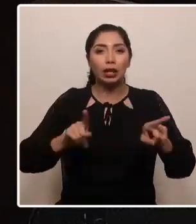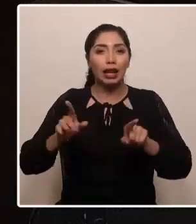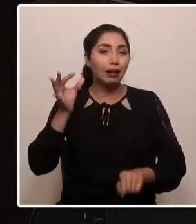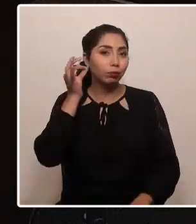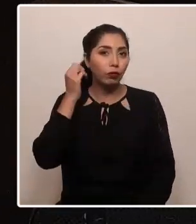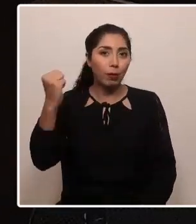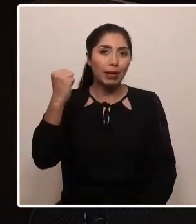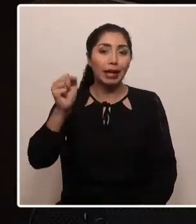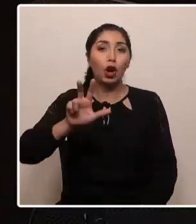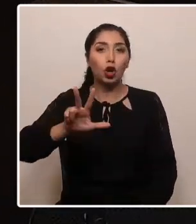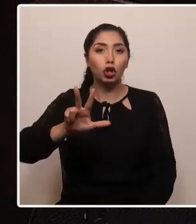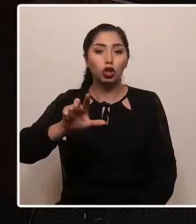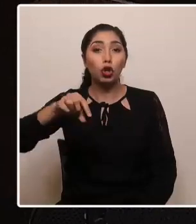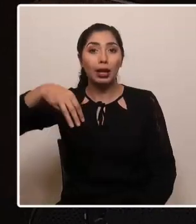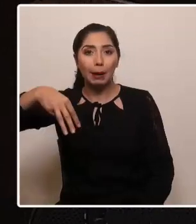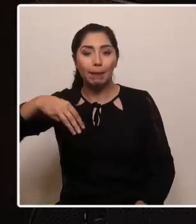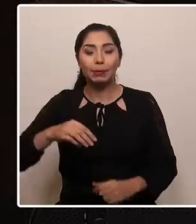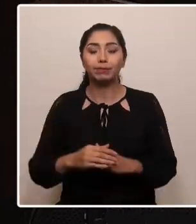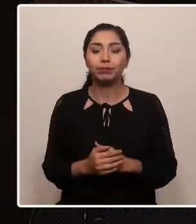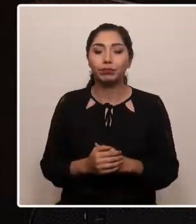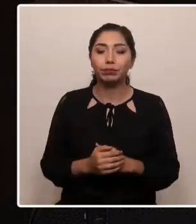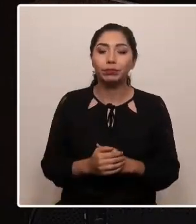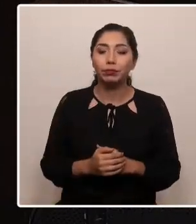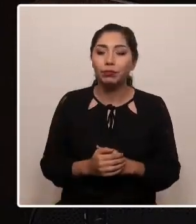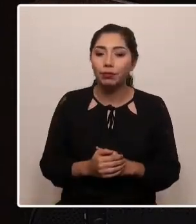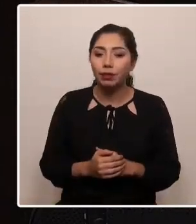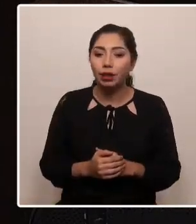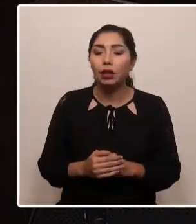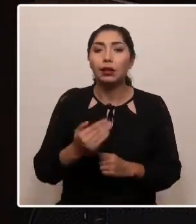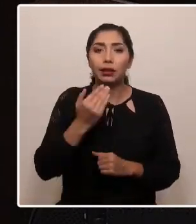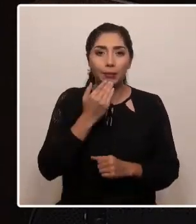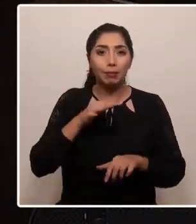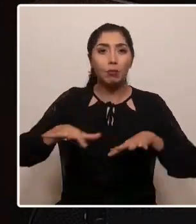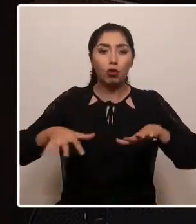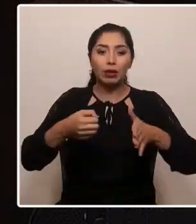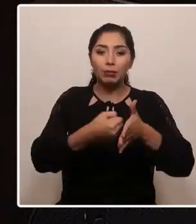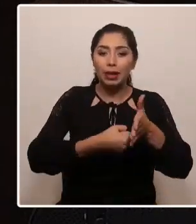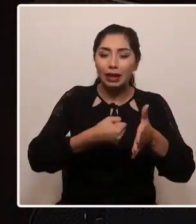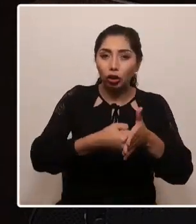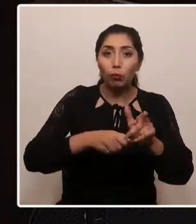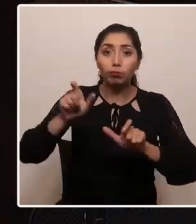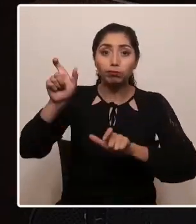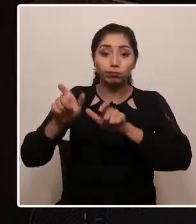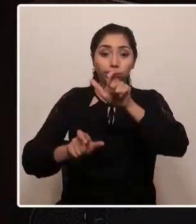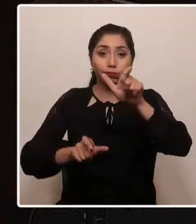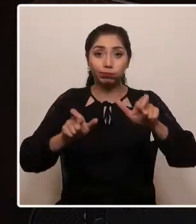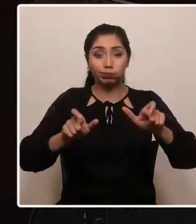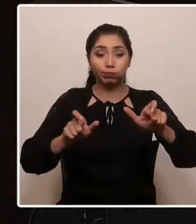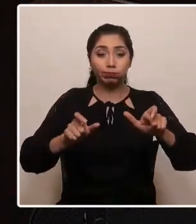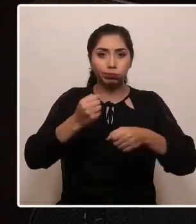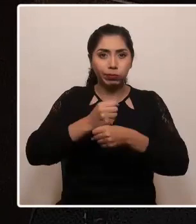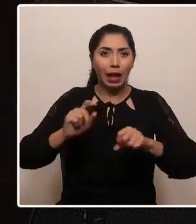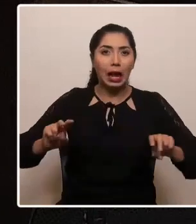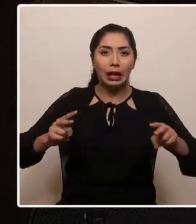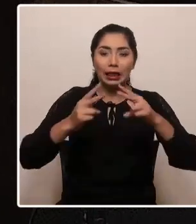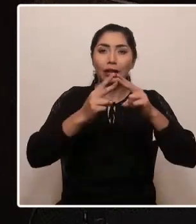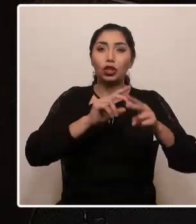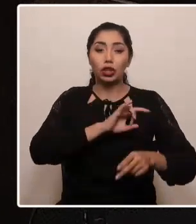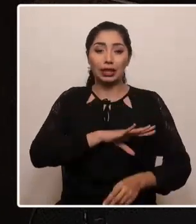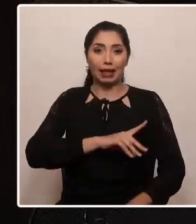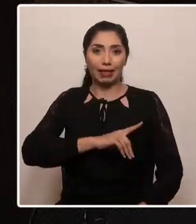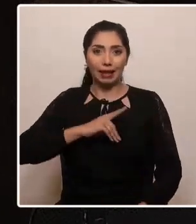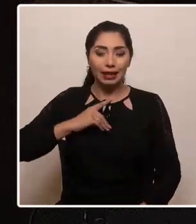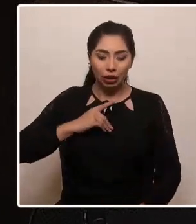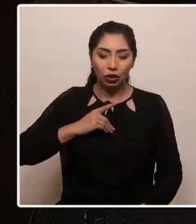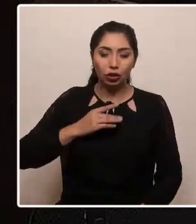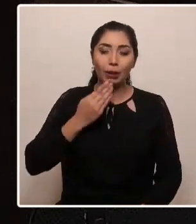Marzo, Movimiento Nacional Líderes de Vivienda, Tejer, así también al Movimiento Arquitectas y Arquitectos de Chile Digno, Toma en Resistencia Bellavista, la Federación de Allegados de la